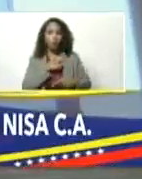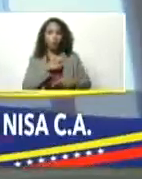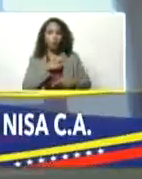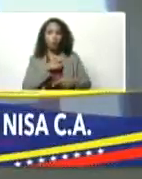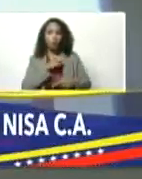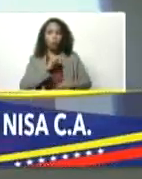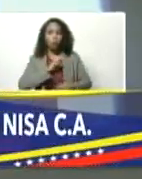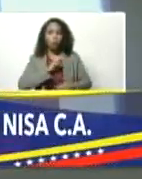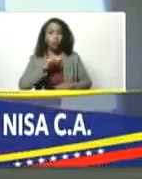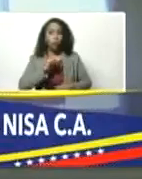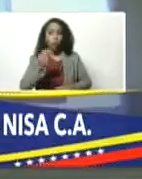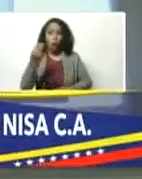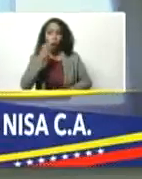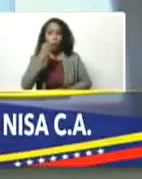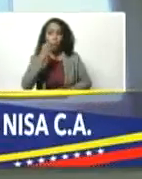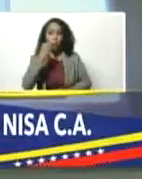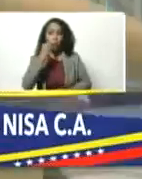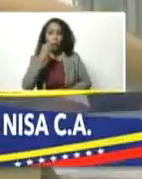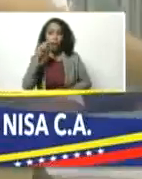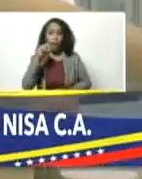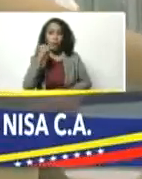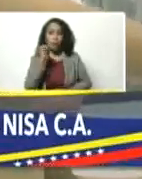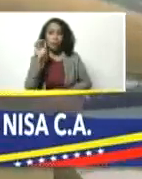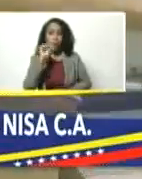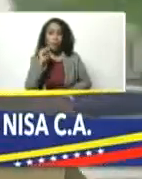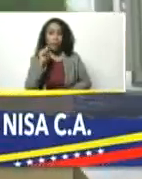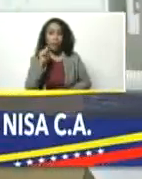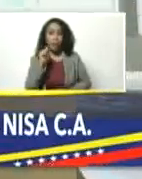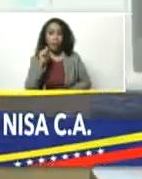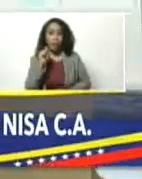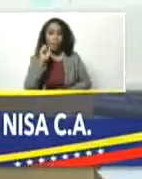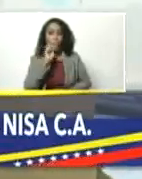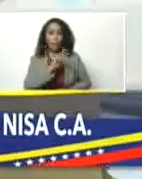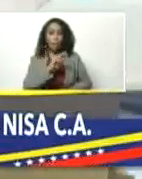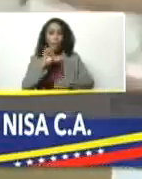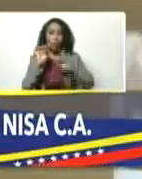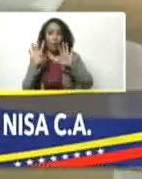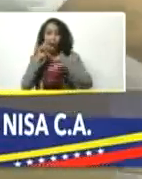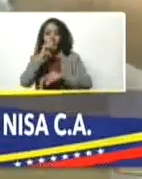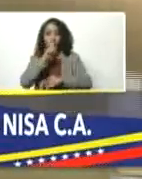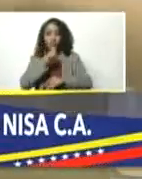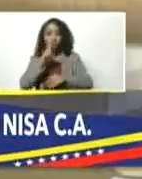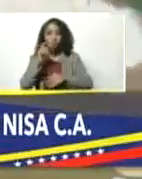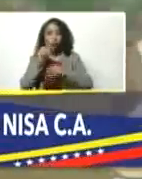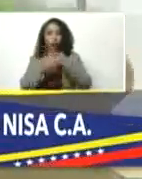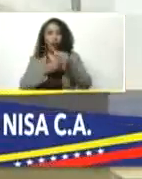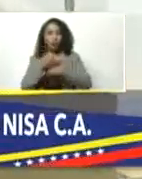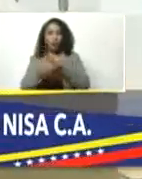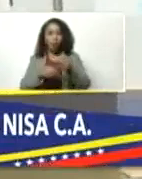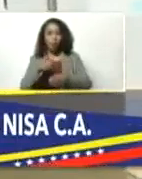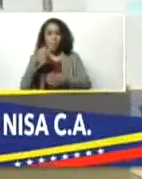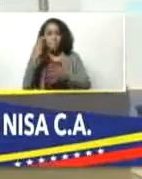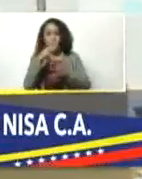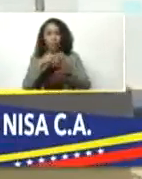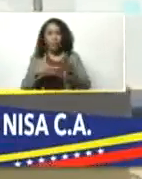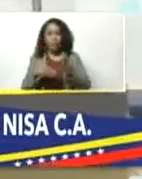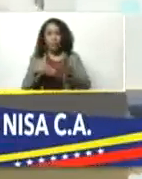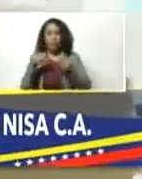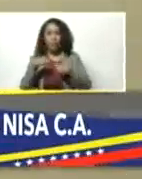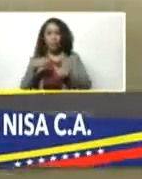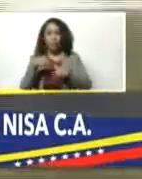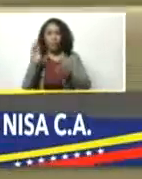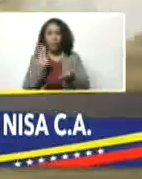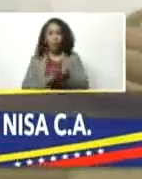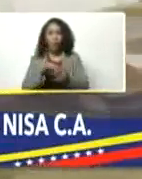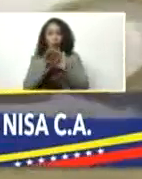Somos alimentos NISA, Génica, con 29 años, elaborando productos de la más alta calidad para colocarlos en la